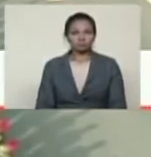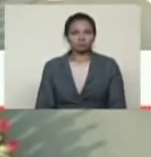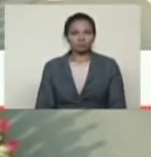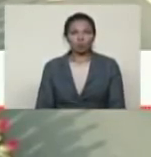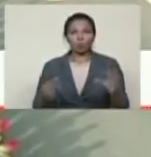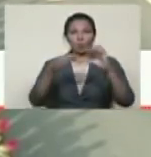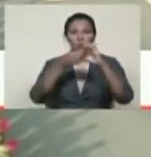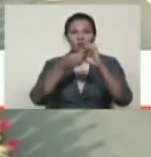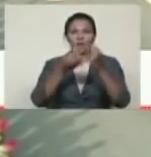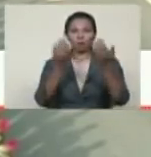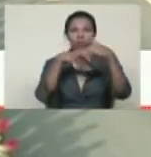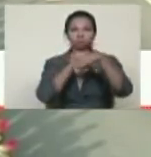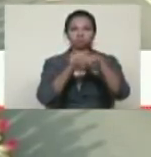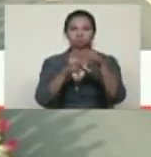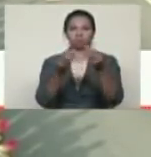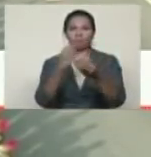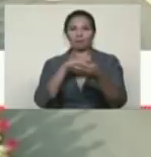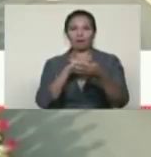unida, cohesionada,